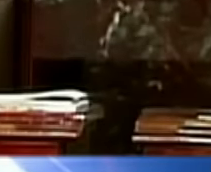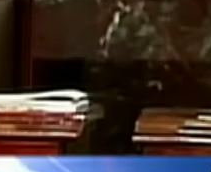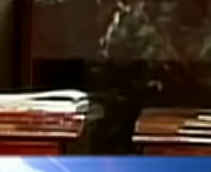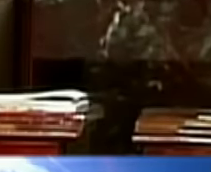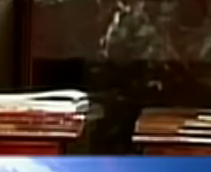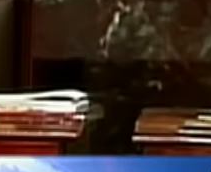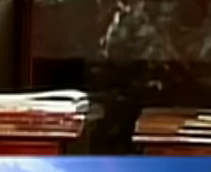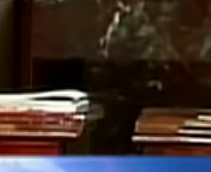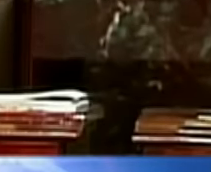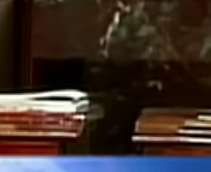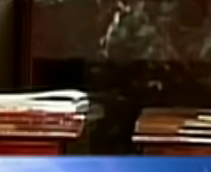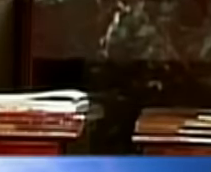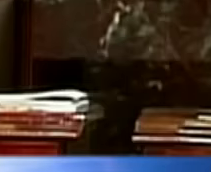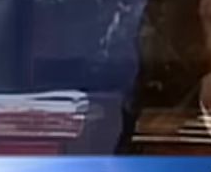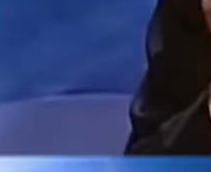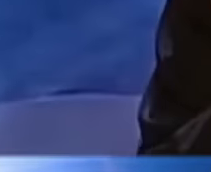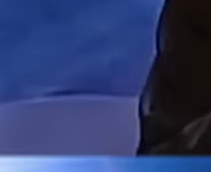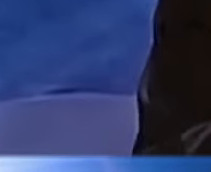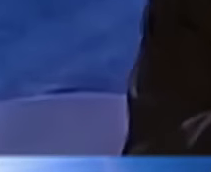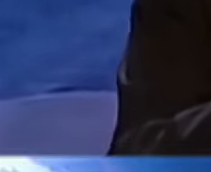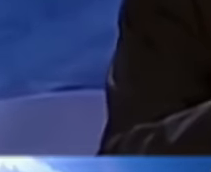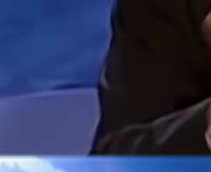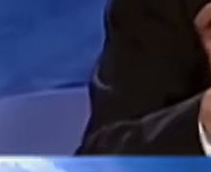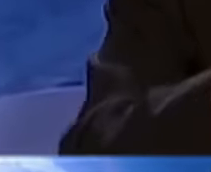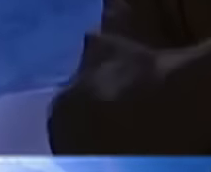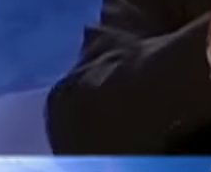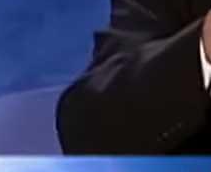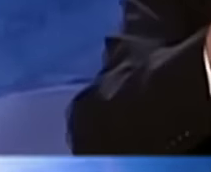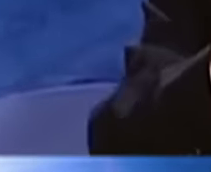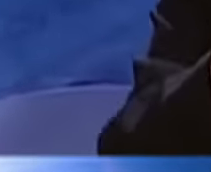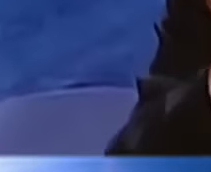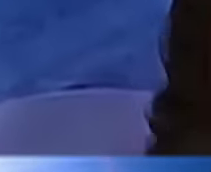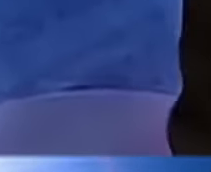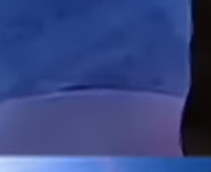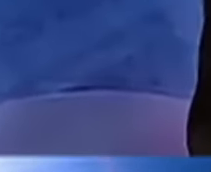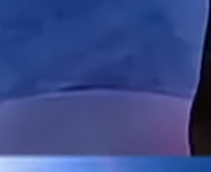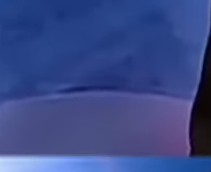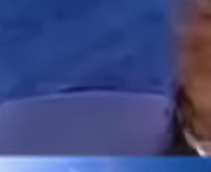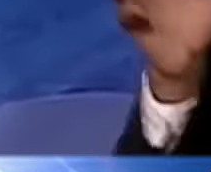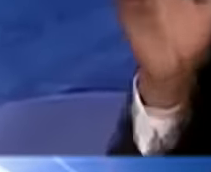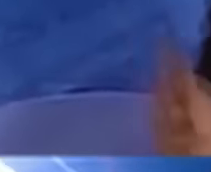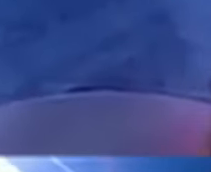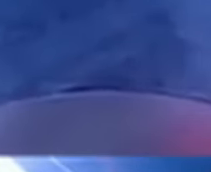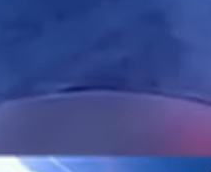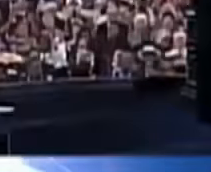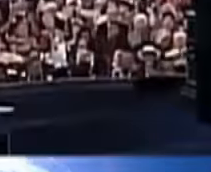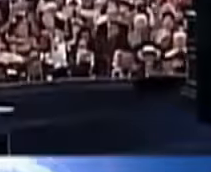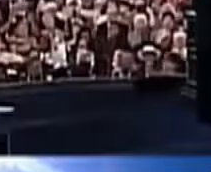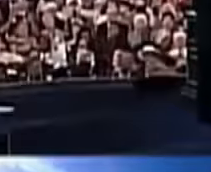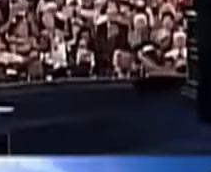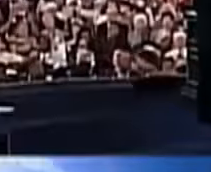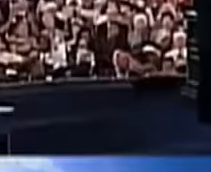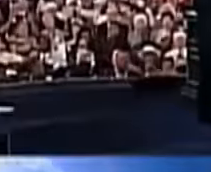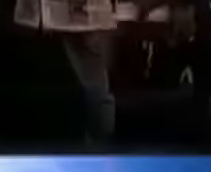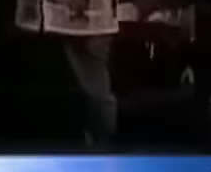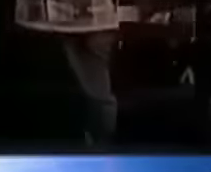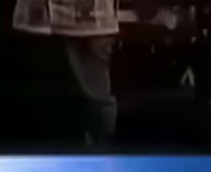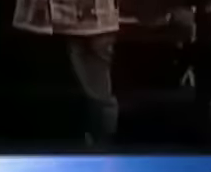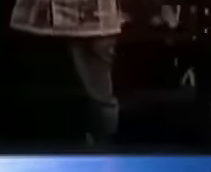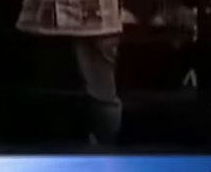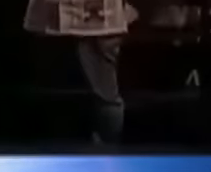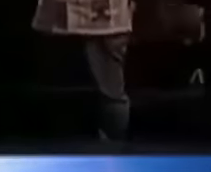discurso desde Chicago. Así empieza la noticia, emisión estelar.